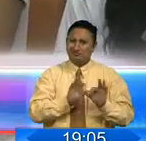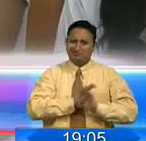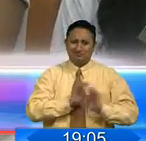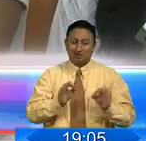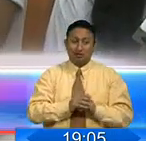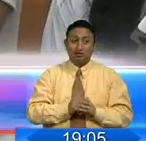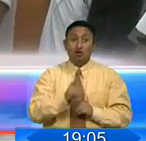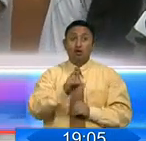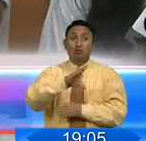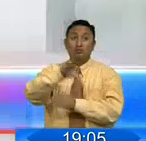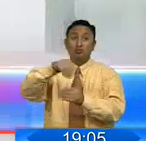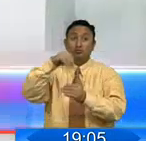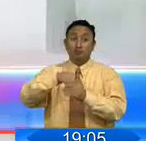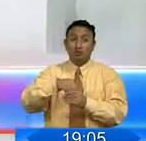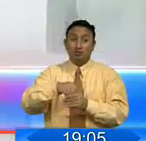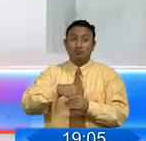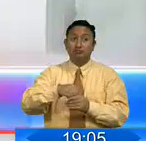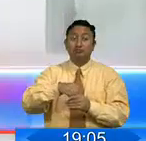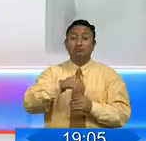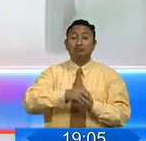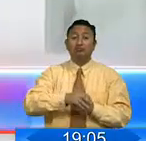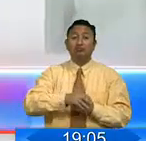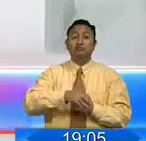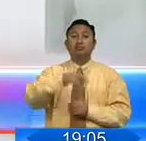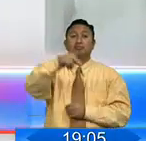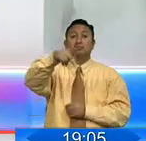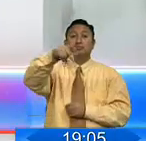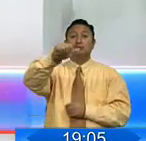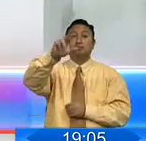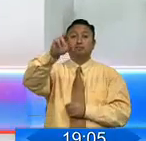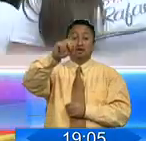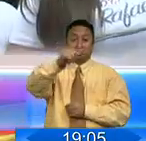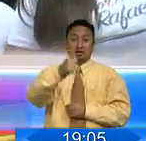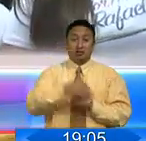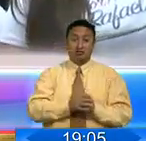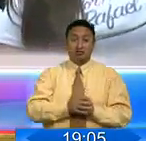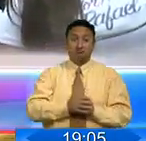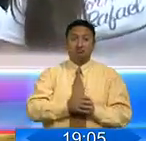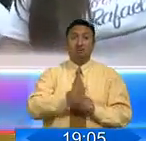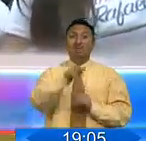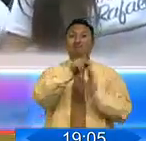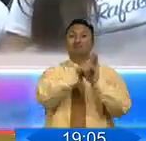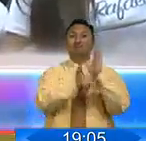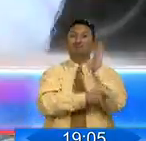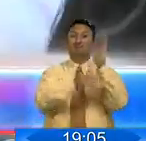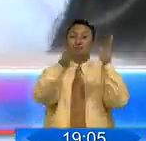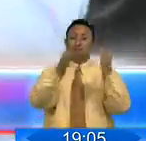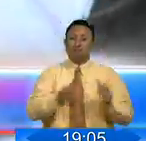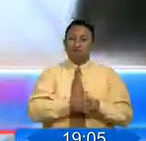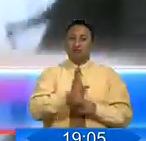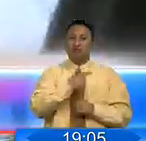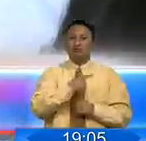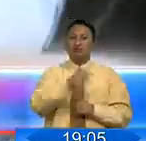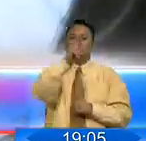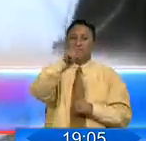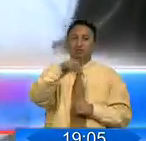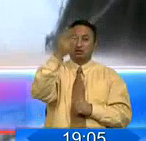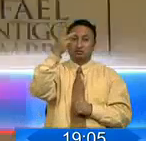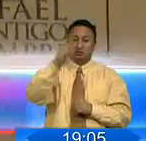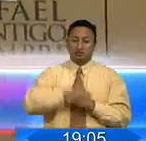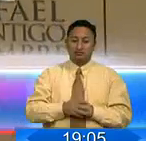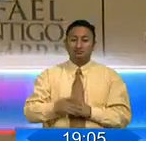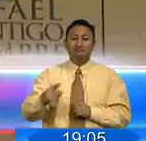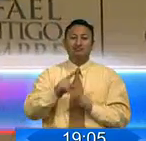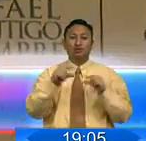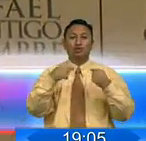fondo común era lo que pamela aguirre hoy parlamentaria andina decía en 2016 respecto del financiamiento que tenía el